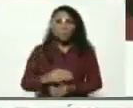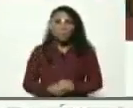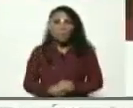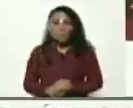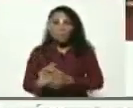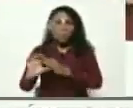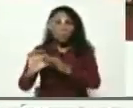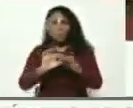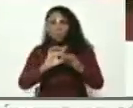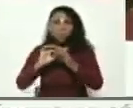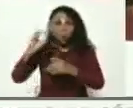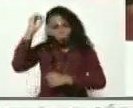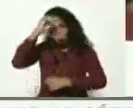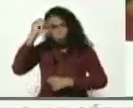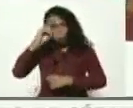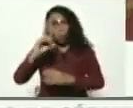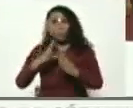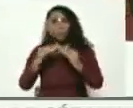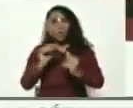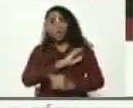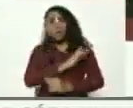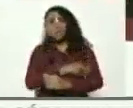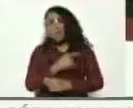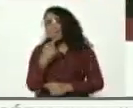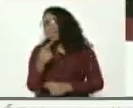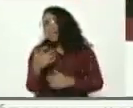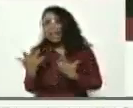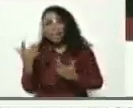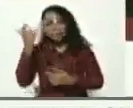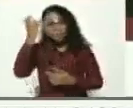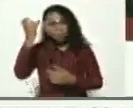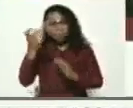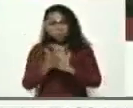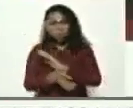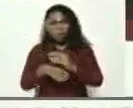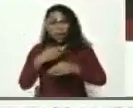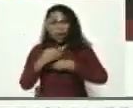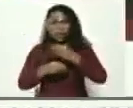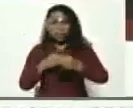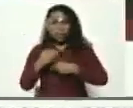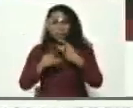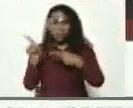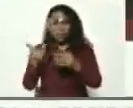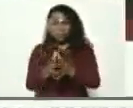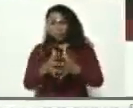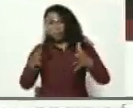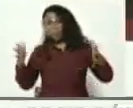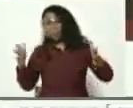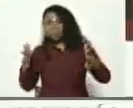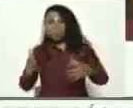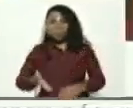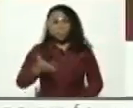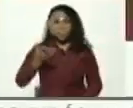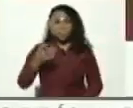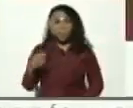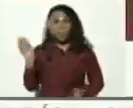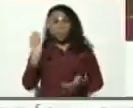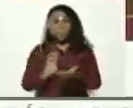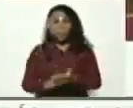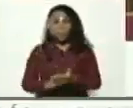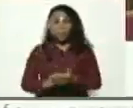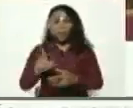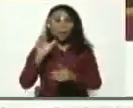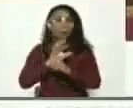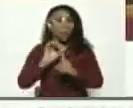la opinión, que era toda la fuerza, es decir, una ideología que cohesionaba aquella inmensa monarquía compuesta por el hábito